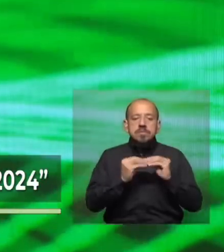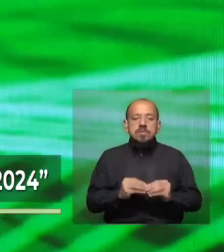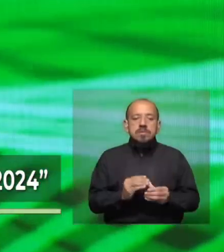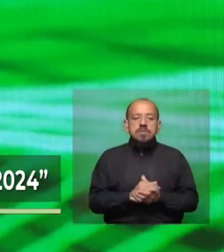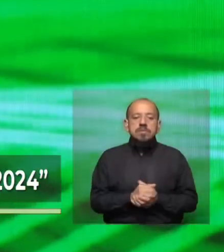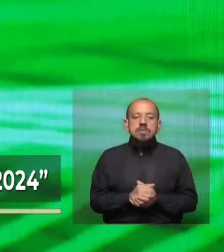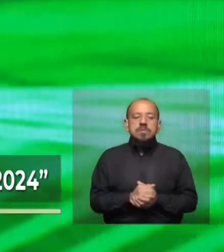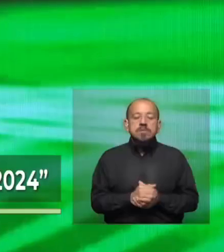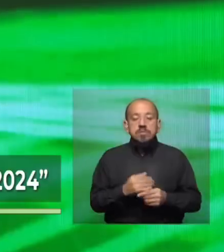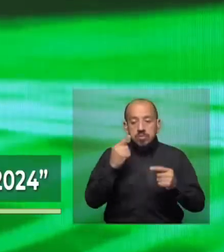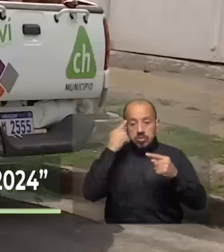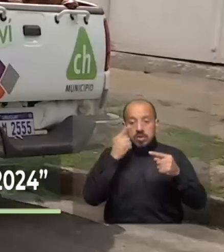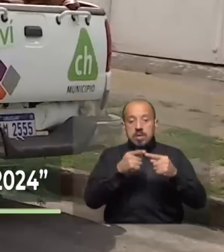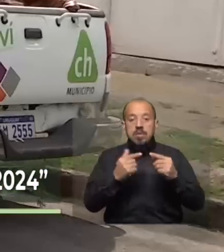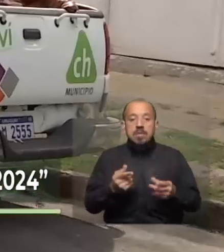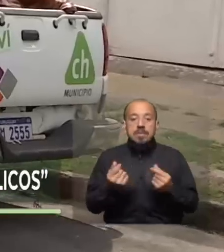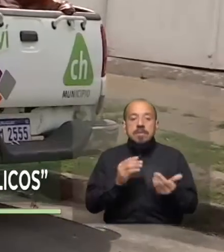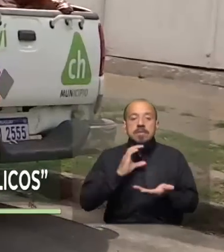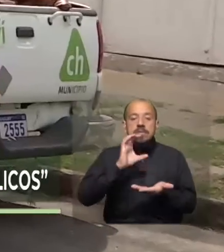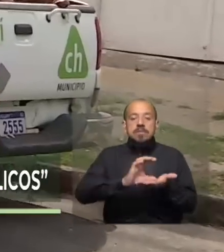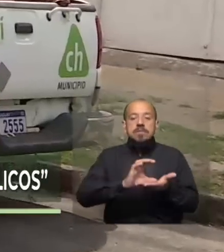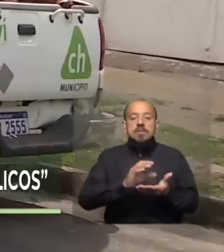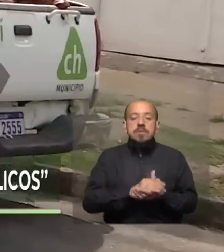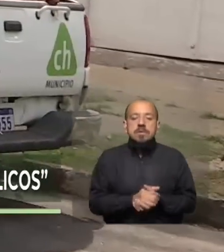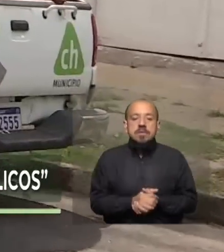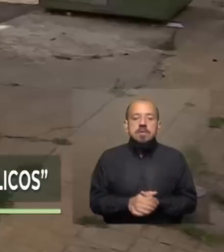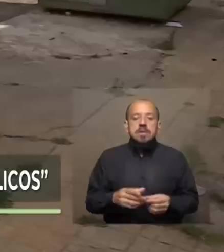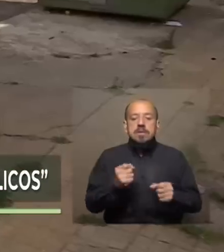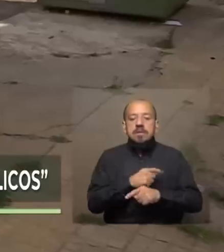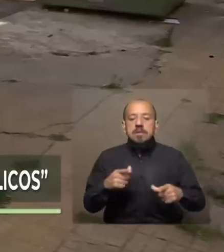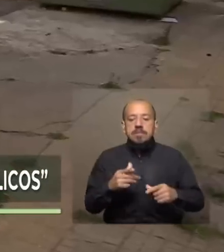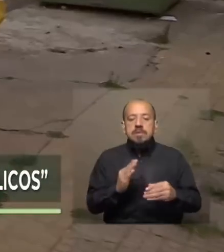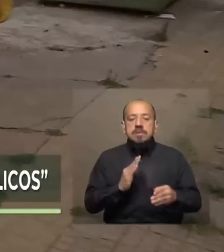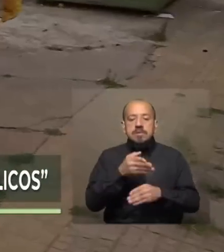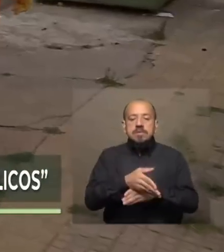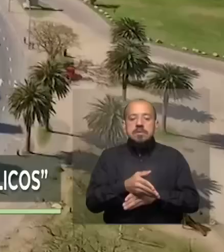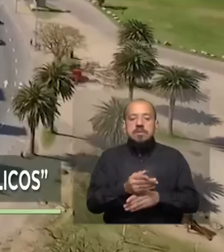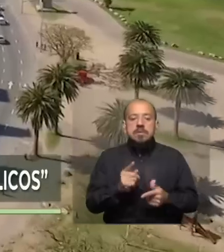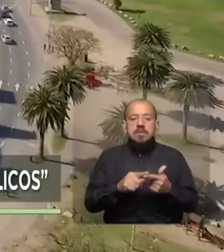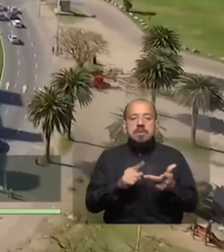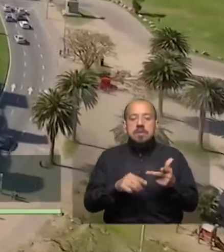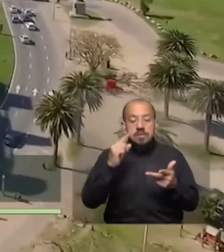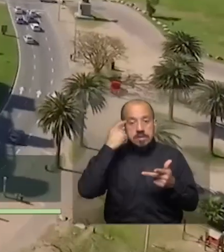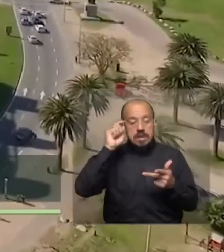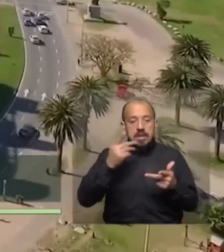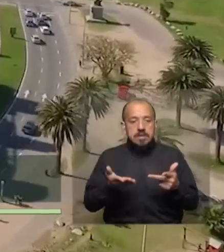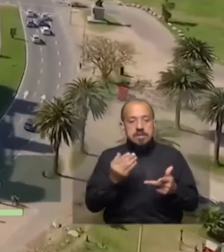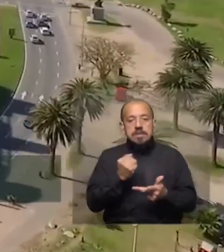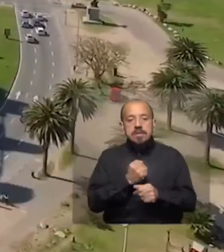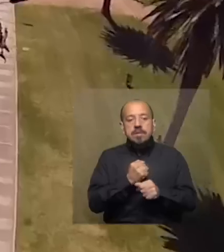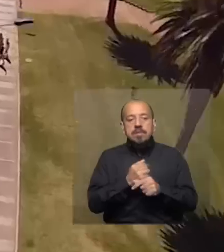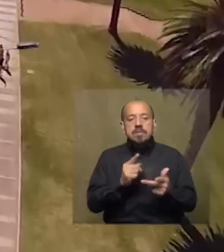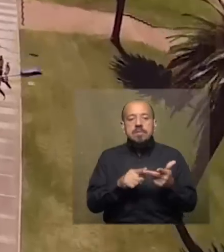principales objetivos para destinar ese dinero y pieza accesibilidad seguro emprendedurismo y